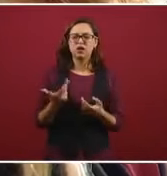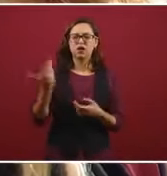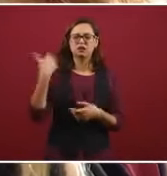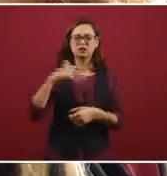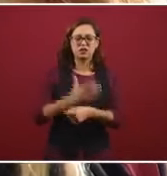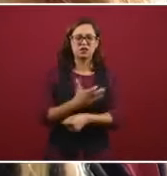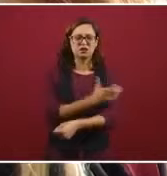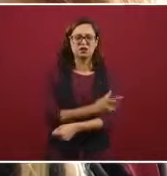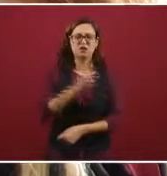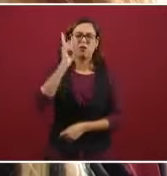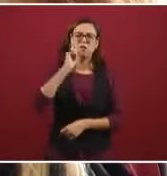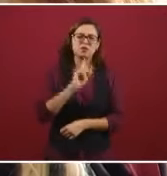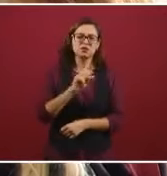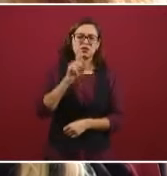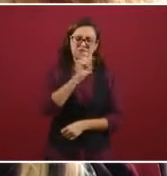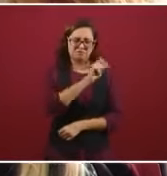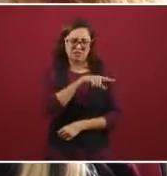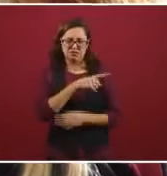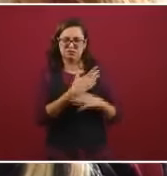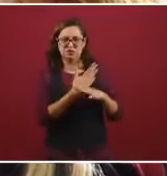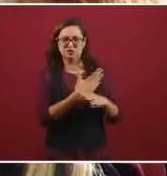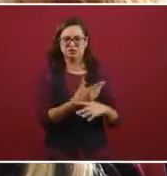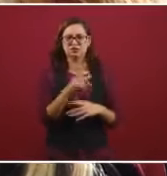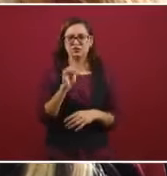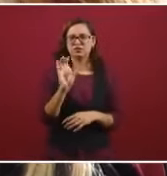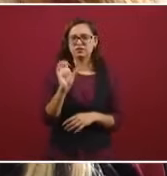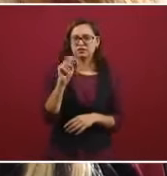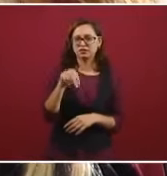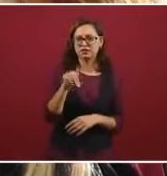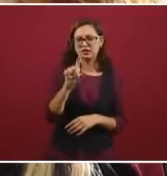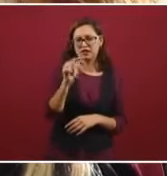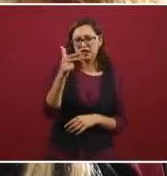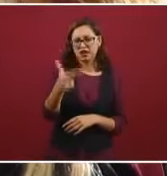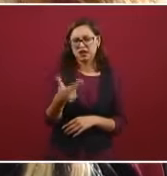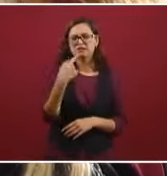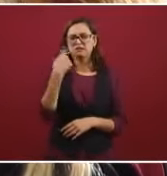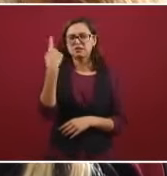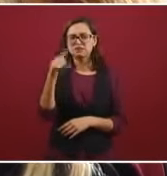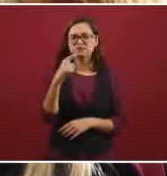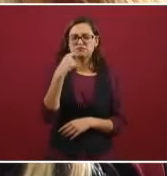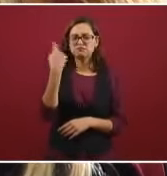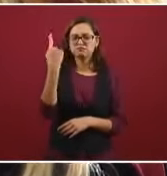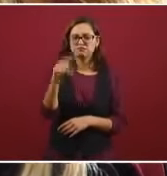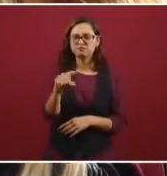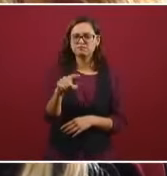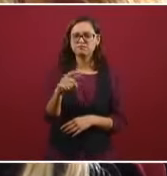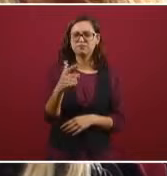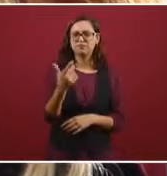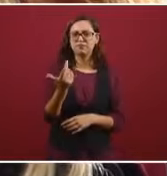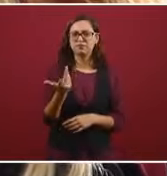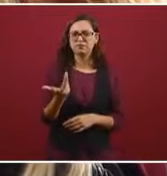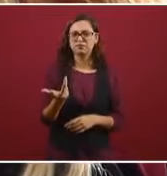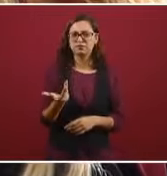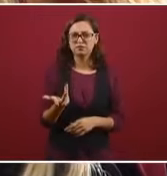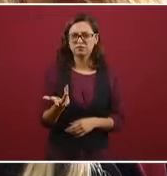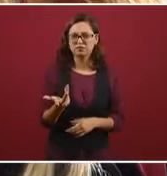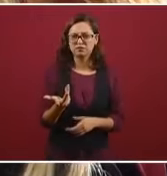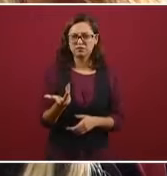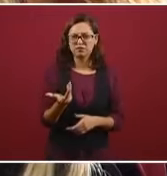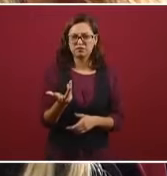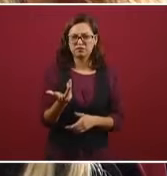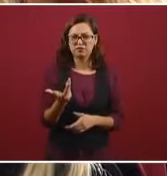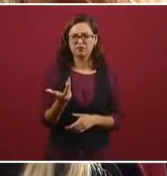compañera sobre las quejas ante la Comisión Nacional de Derechos Humanos. Si estas han tenido